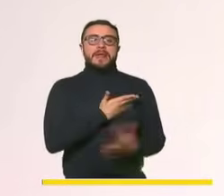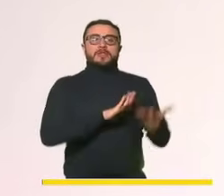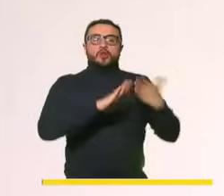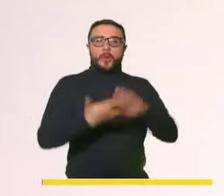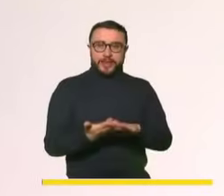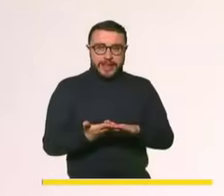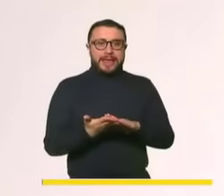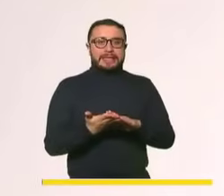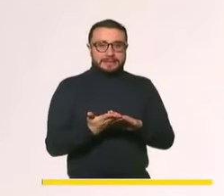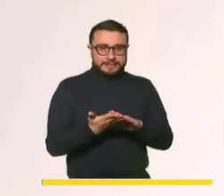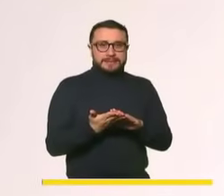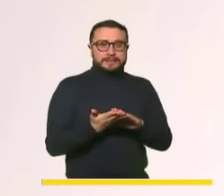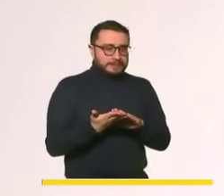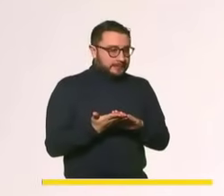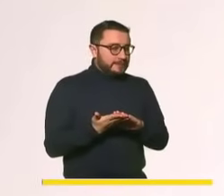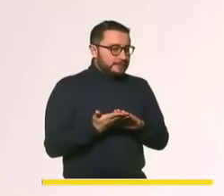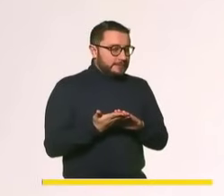comunitarias,